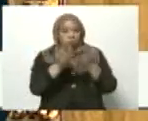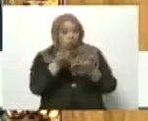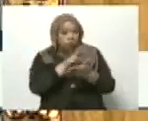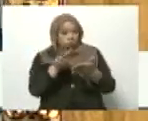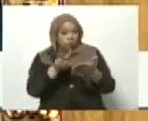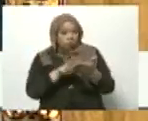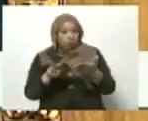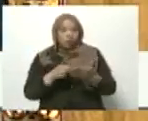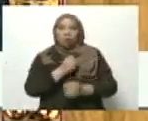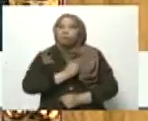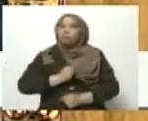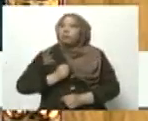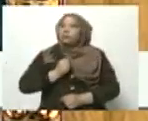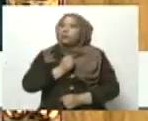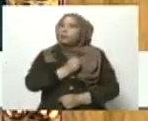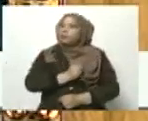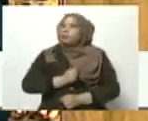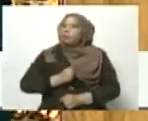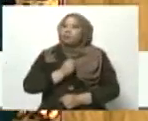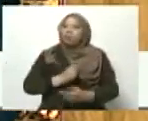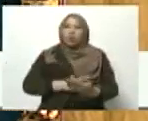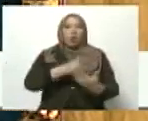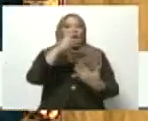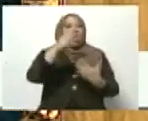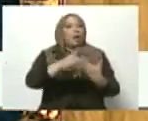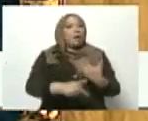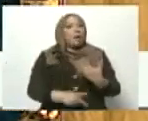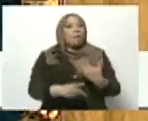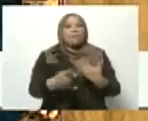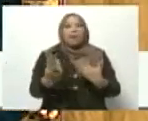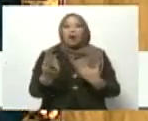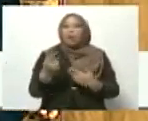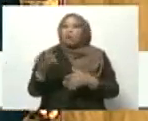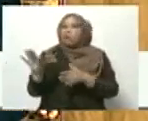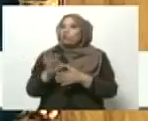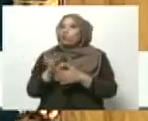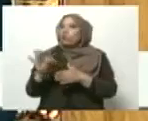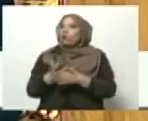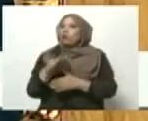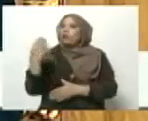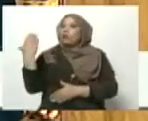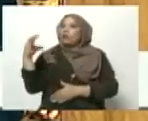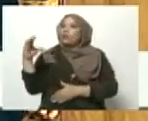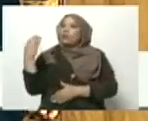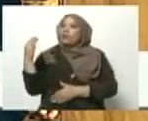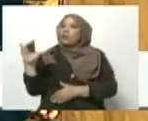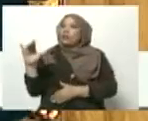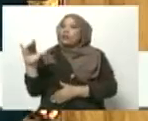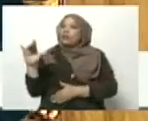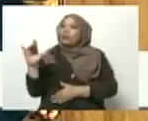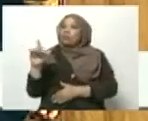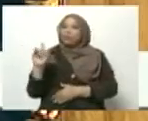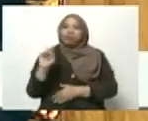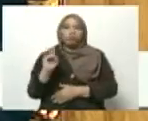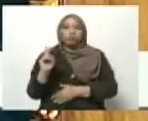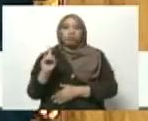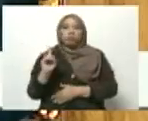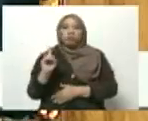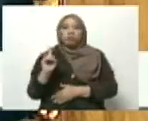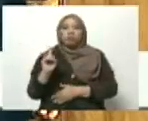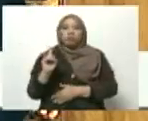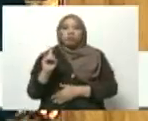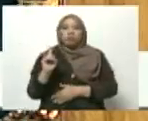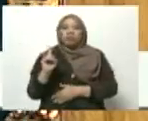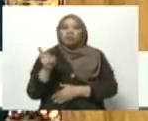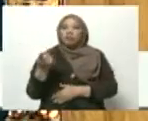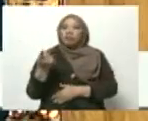que lamentablemente ese plan no funcionó porque a los colombianos se le enfriaron los pies, dice él. Palabras literales,